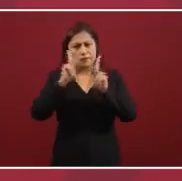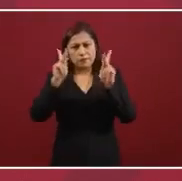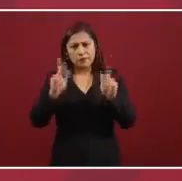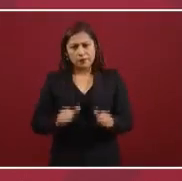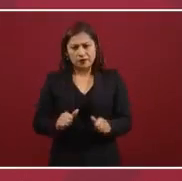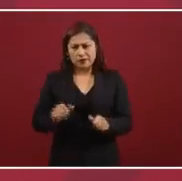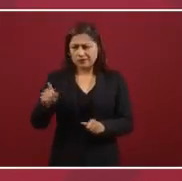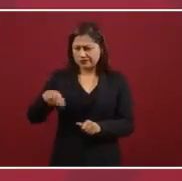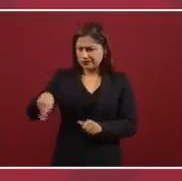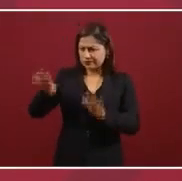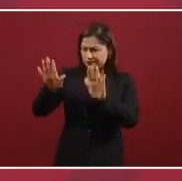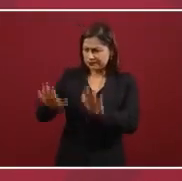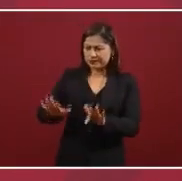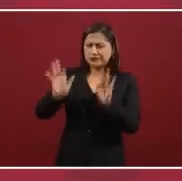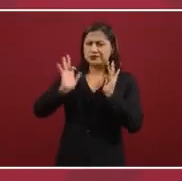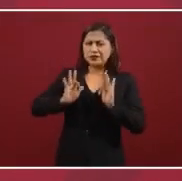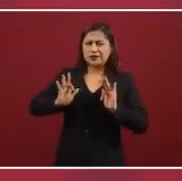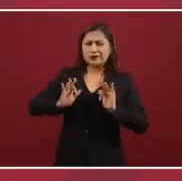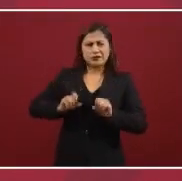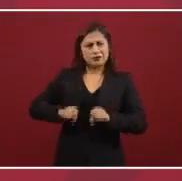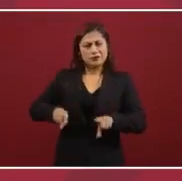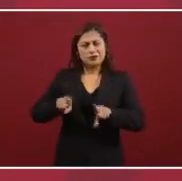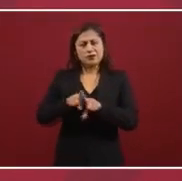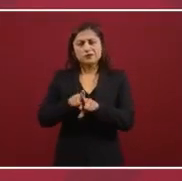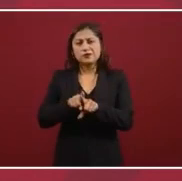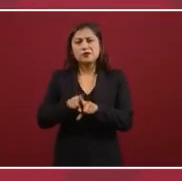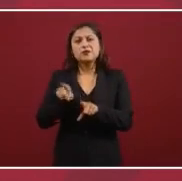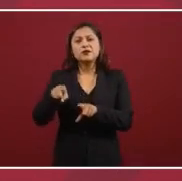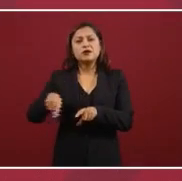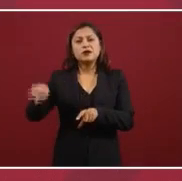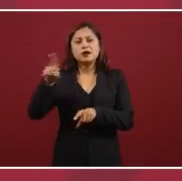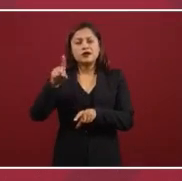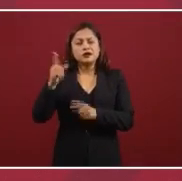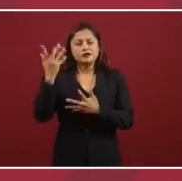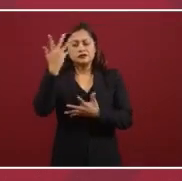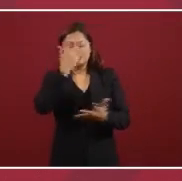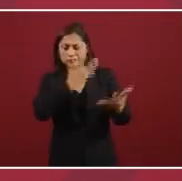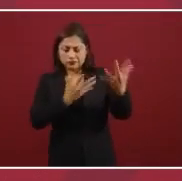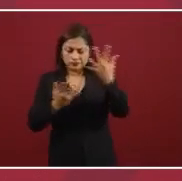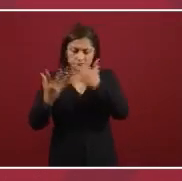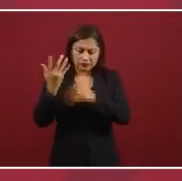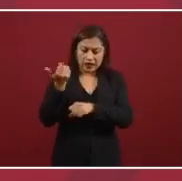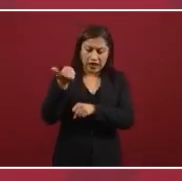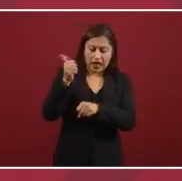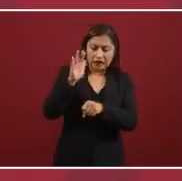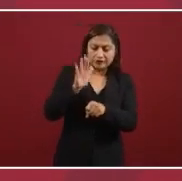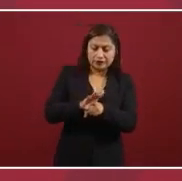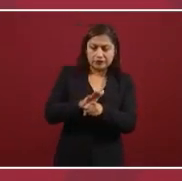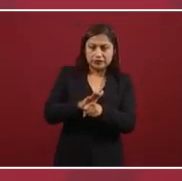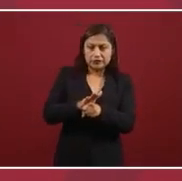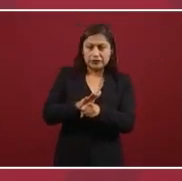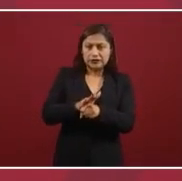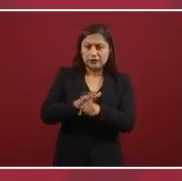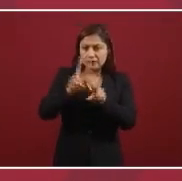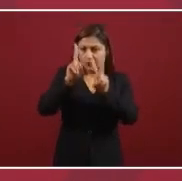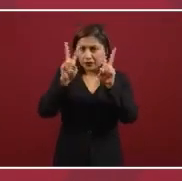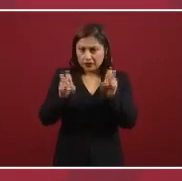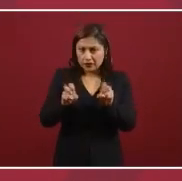cuestiones administrativas con asuntos partidistas,